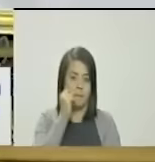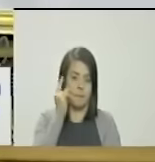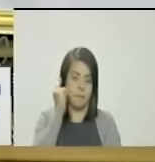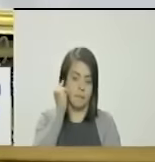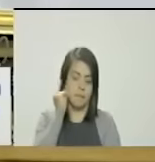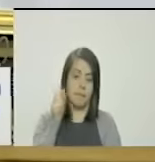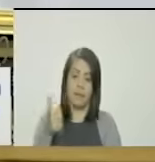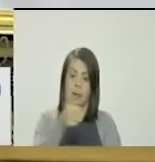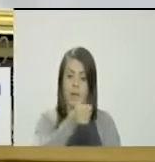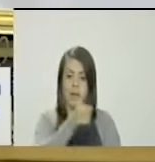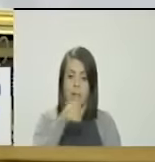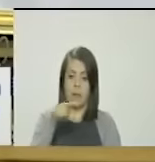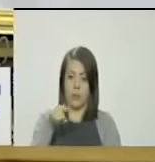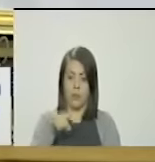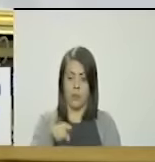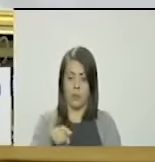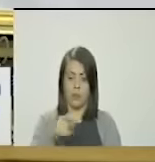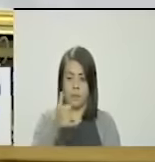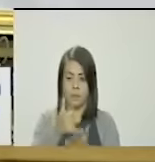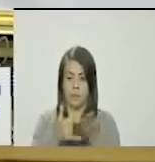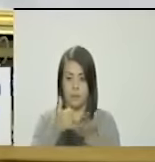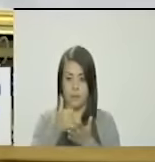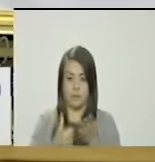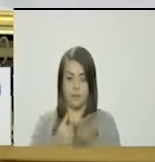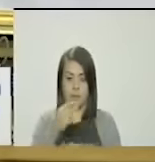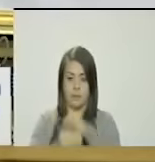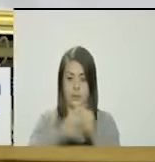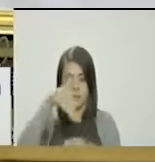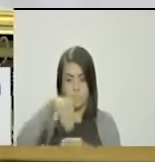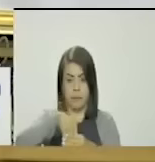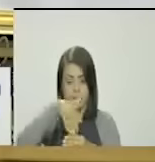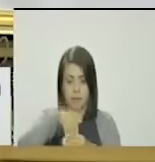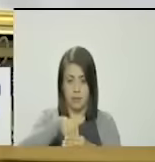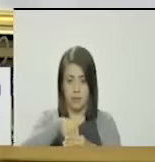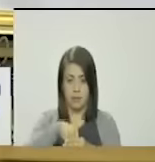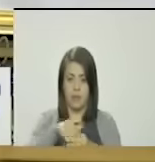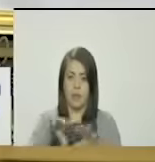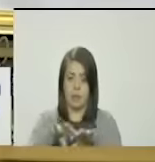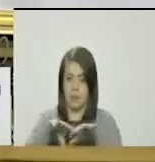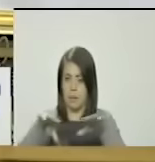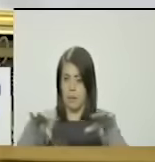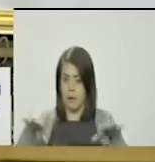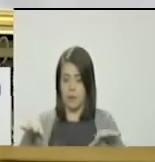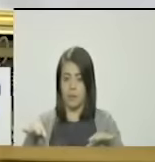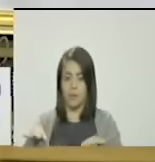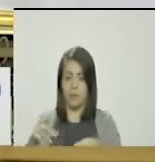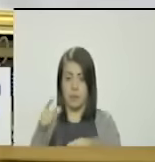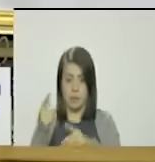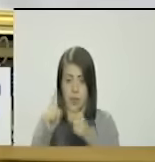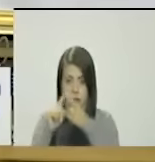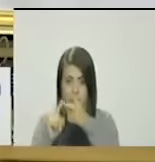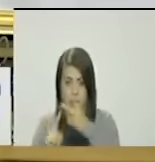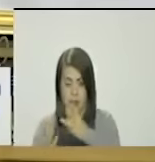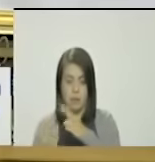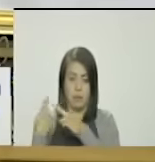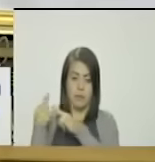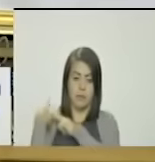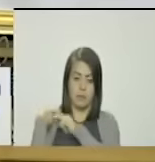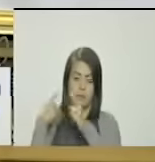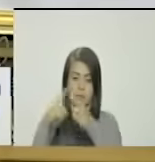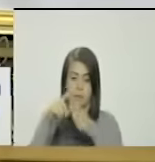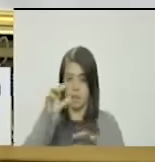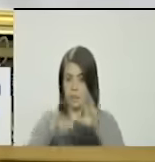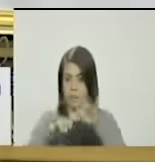diputadas que cada una de las postulaciones serán votadas por separado según cada cargo.